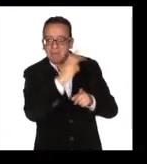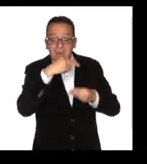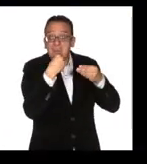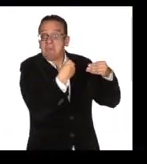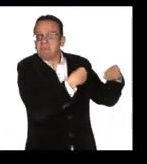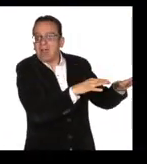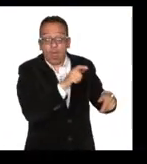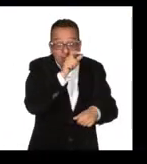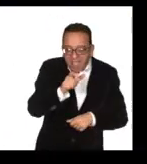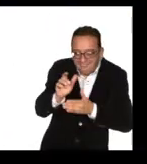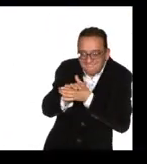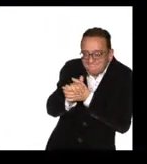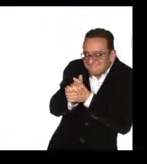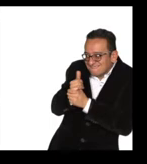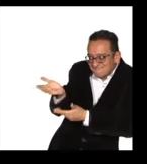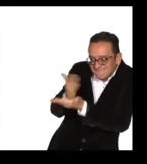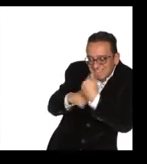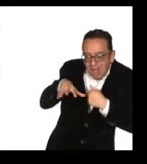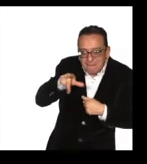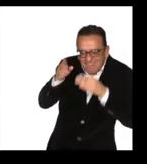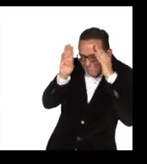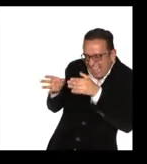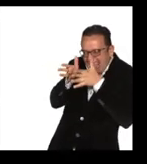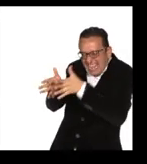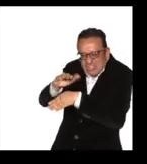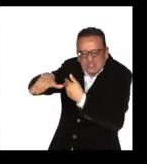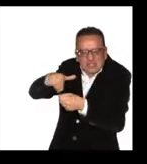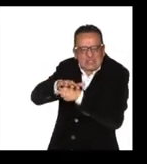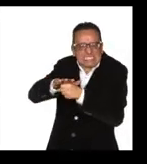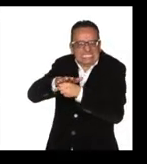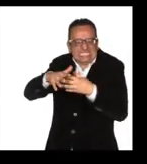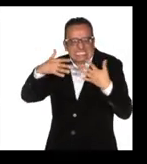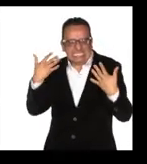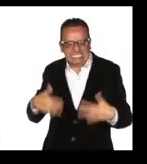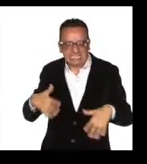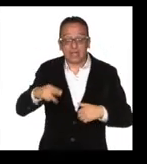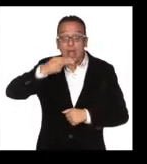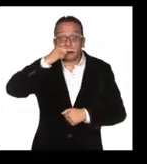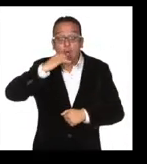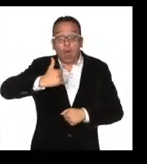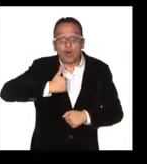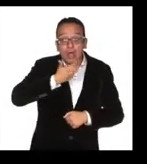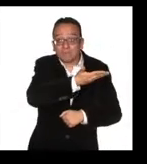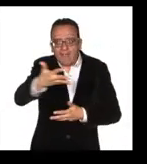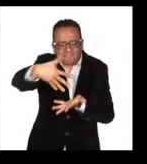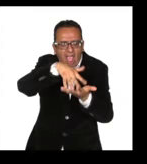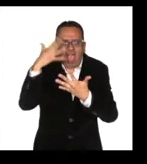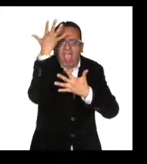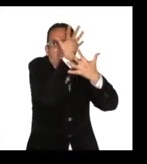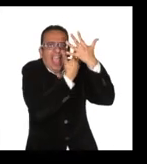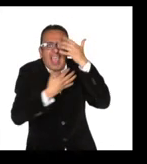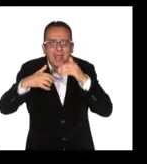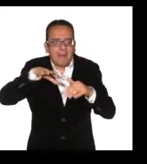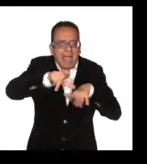El tiempo que dejas de compartir con tus hijos, alguien más lo puede estar aprovechando. Los niños, niñas y adolescentes son más vulnerables a ser reclutados